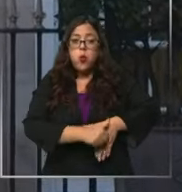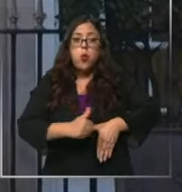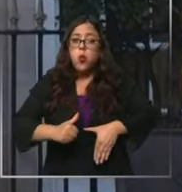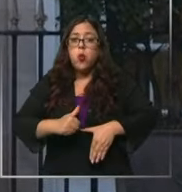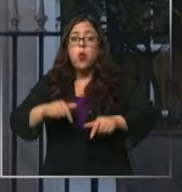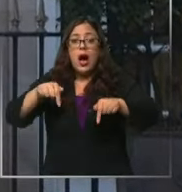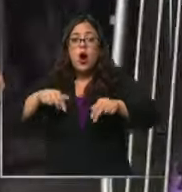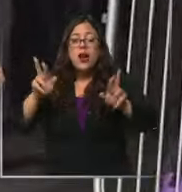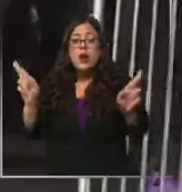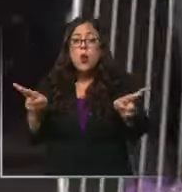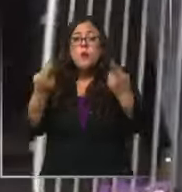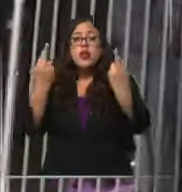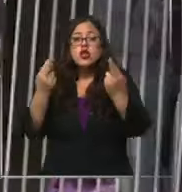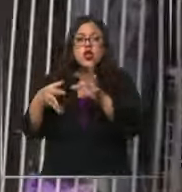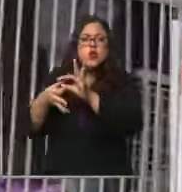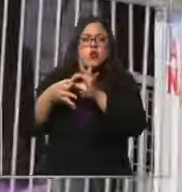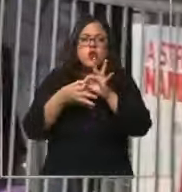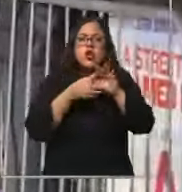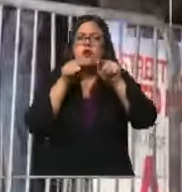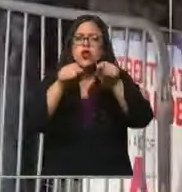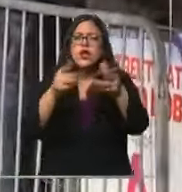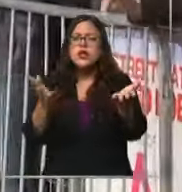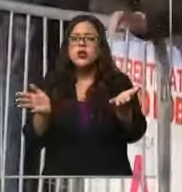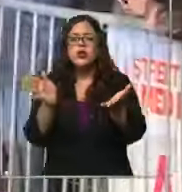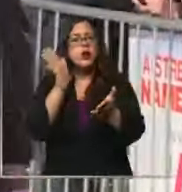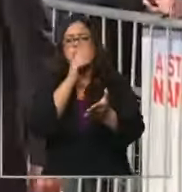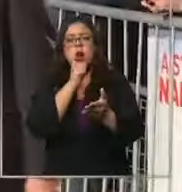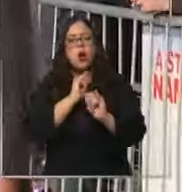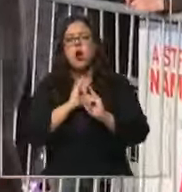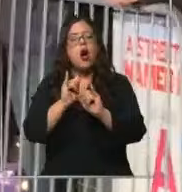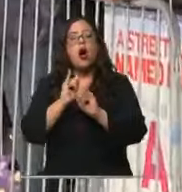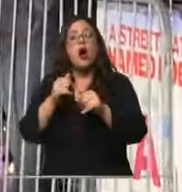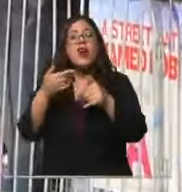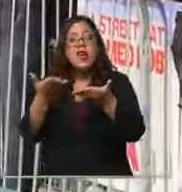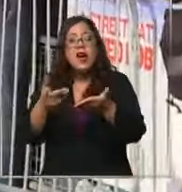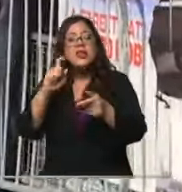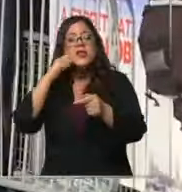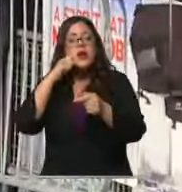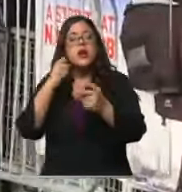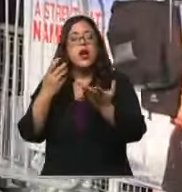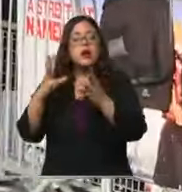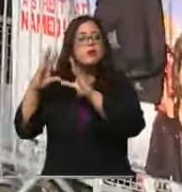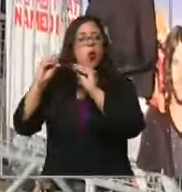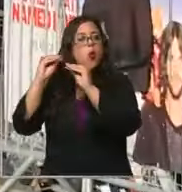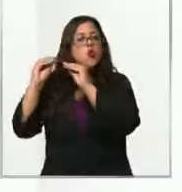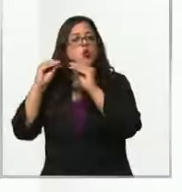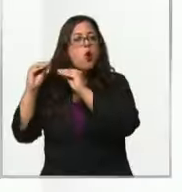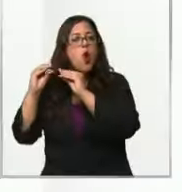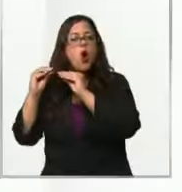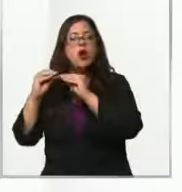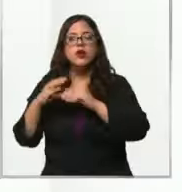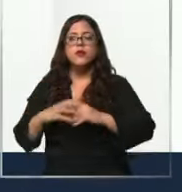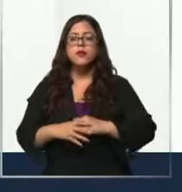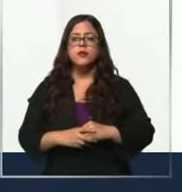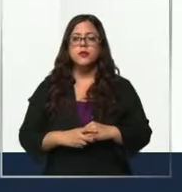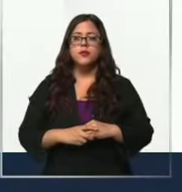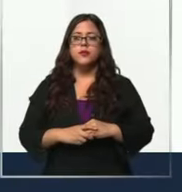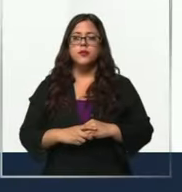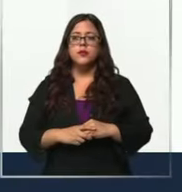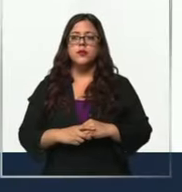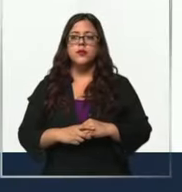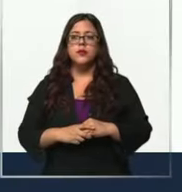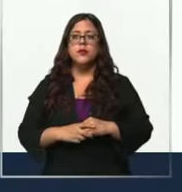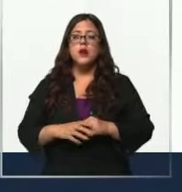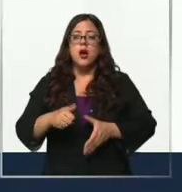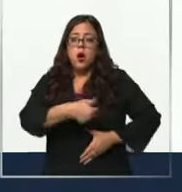los detalles y la razón de esta intervención no fueron revelados, lo que ha provocado amplias especulaciones. La